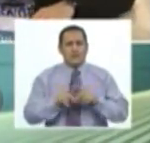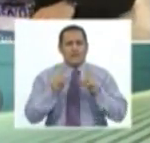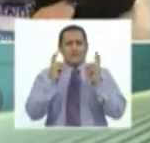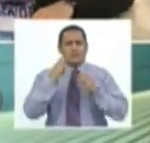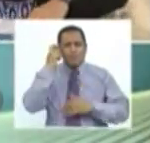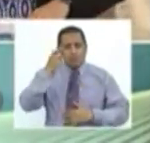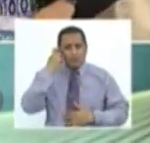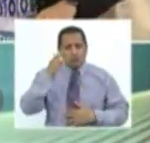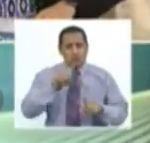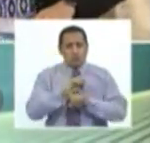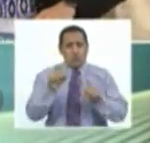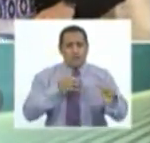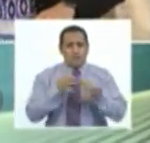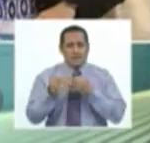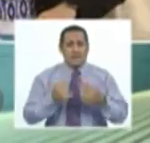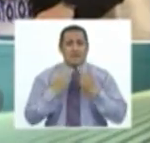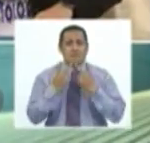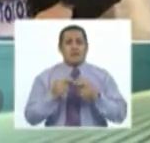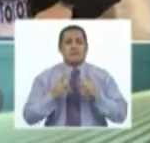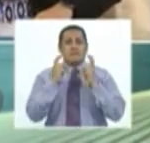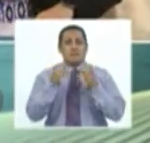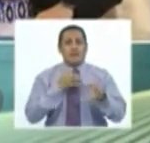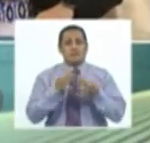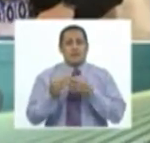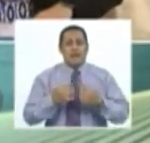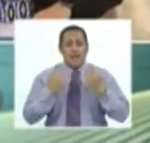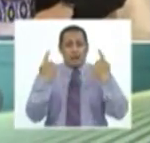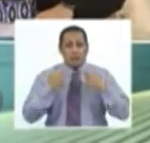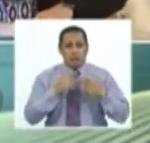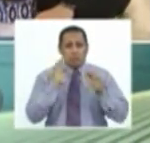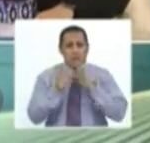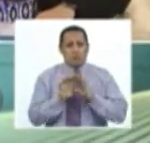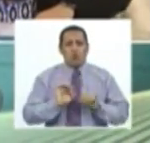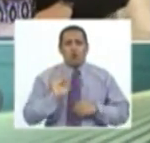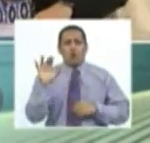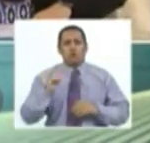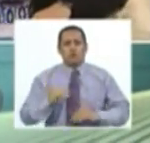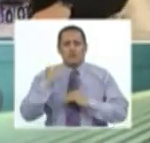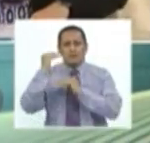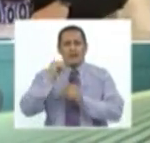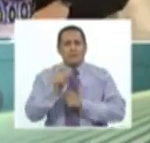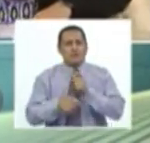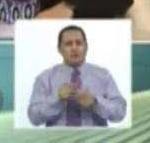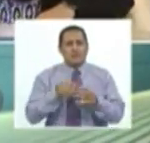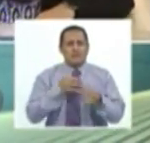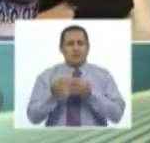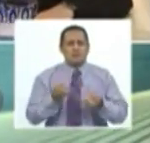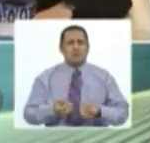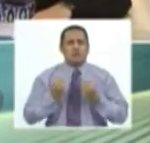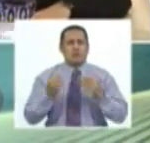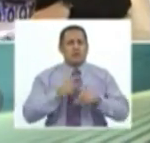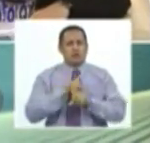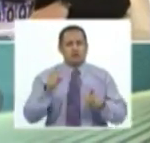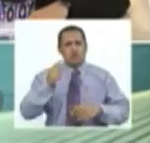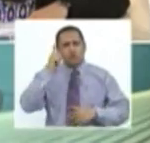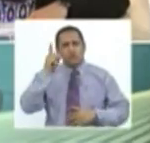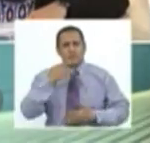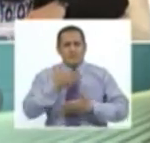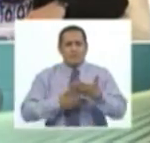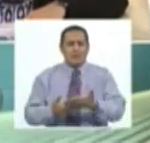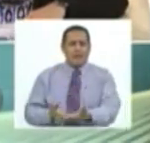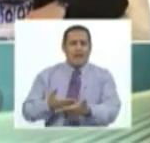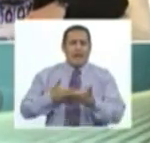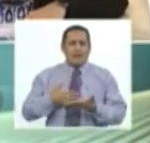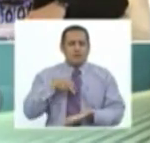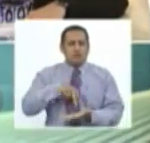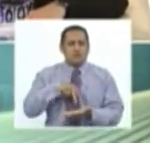entrar en detalle. A veces hay temas que se terminan decidiendo por un lado, que la gente se pregunta ¿y por qué? Y es que no le llegó a tiempo la notificación o